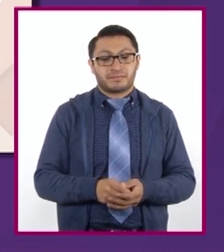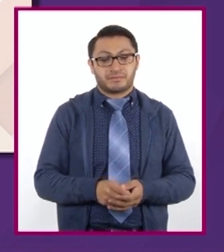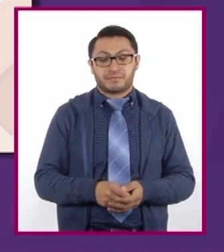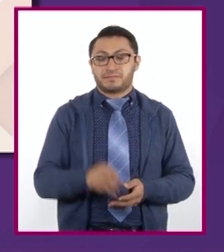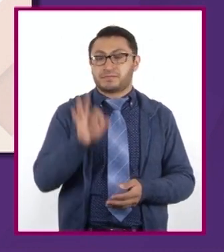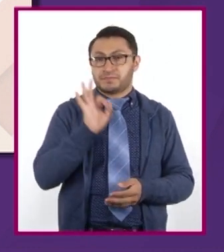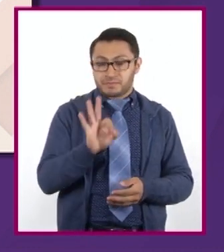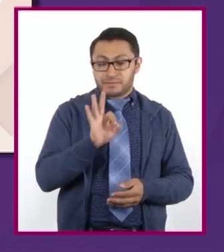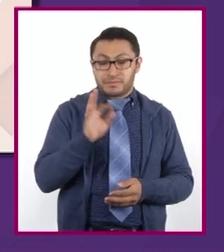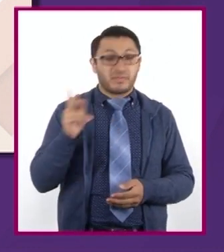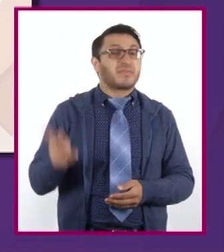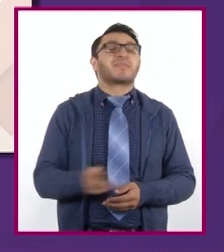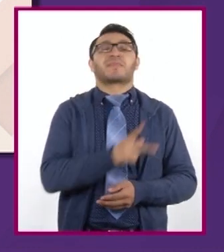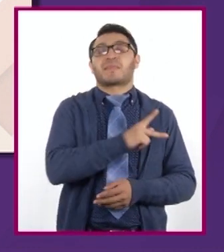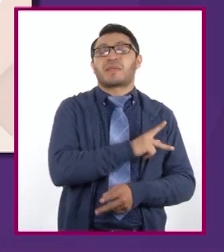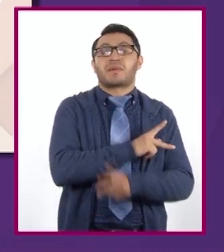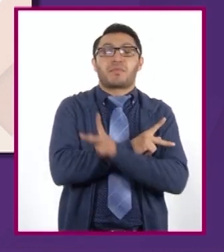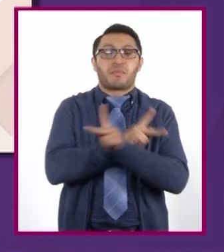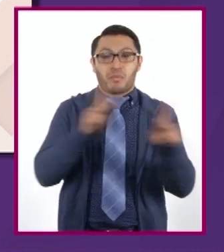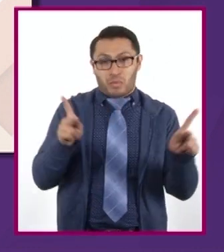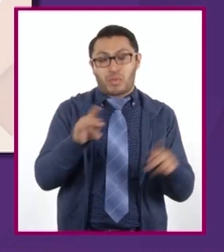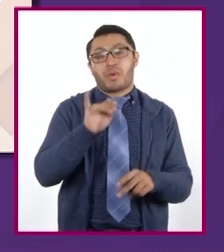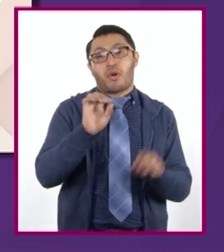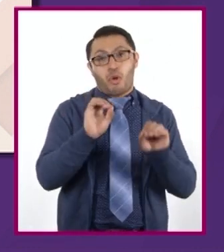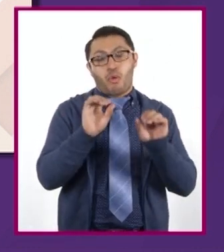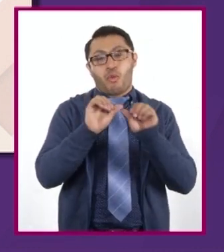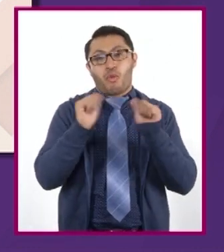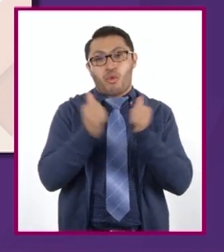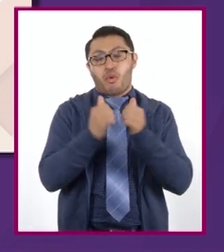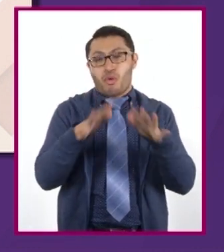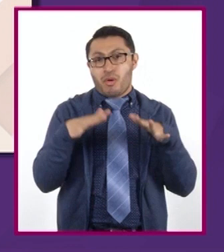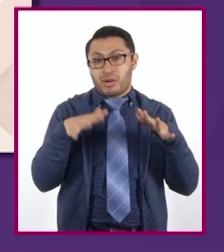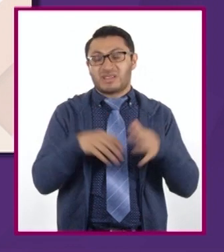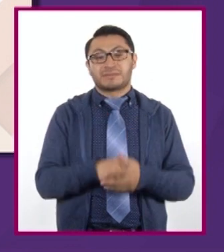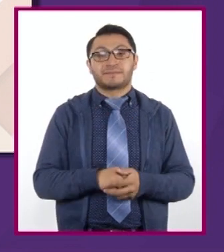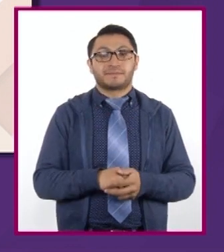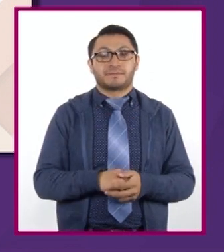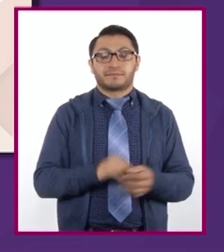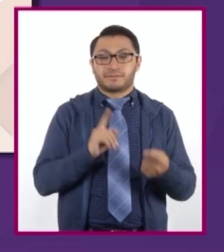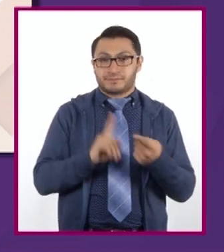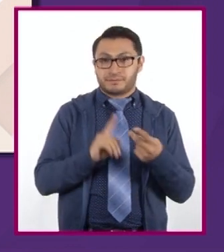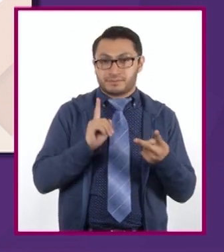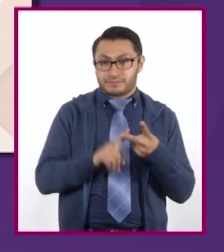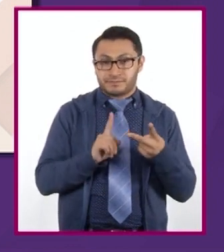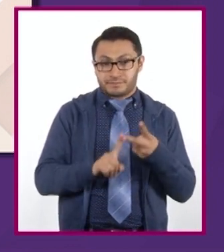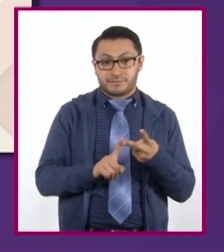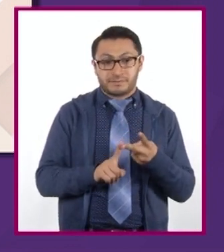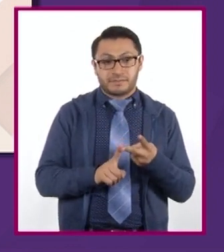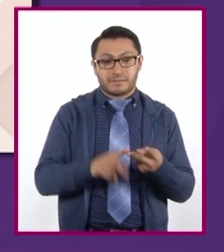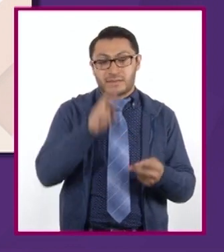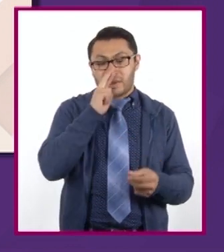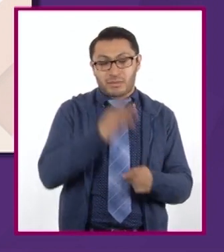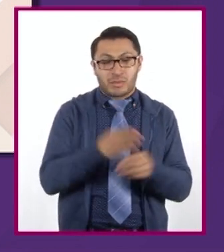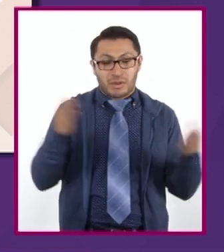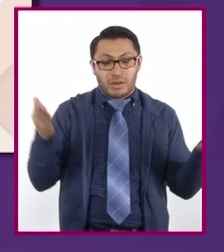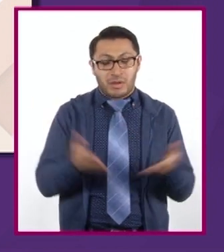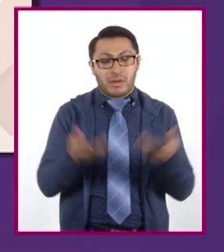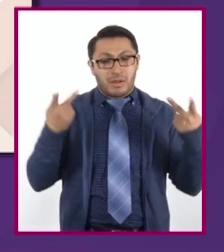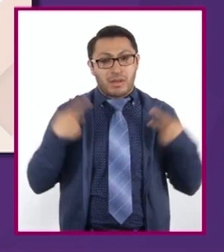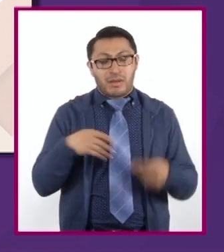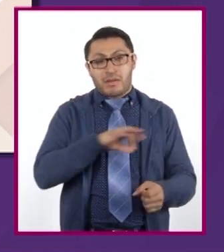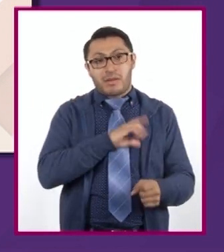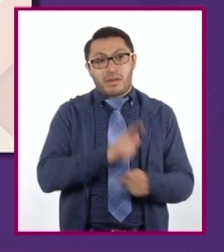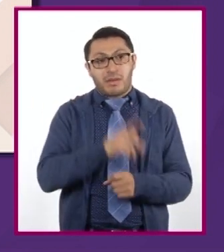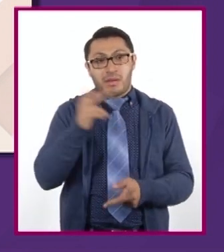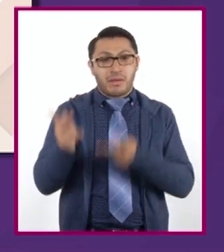Muy bien, ¿es el público o auditorio? Número 2. Es el encargado de presentar a los especialistas,